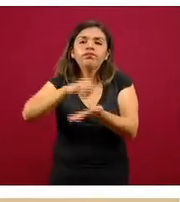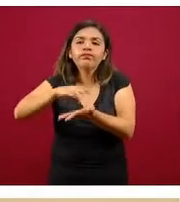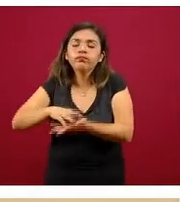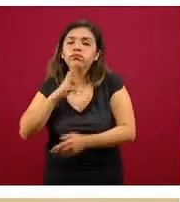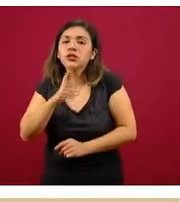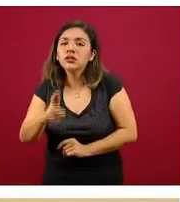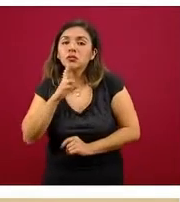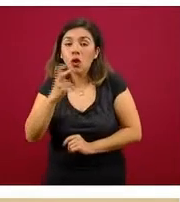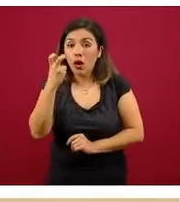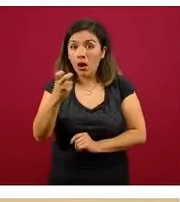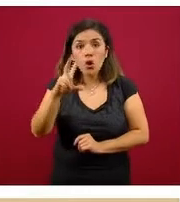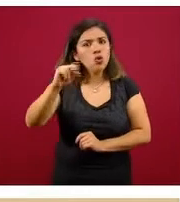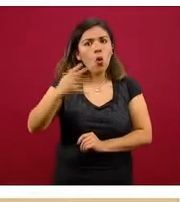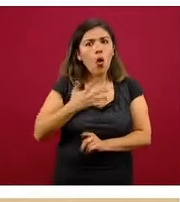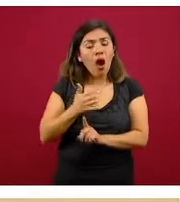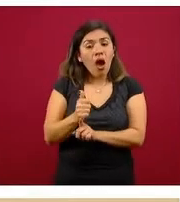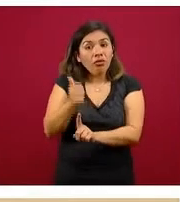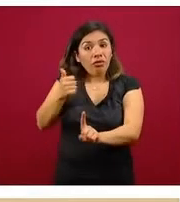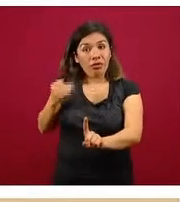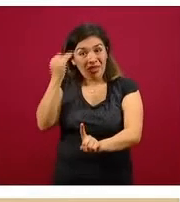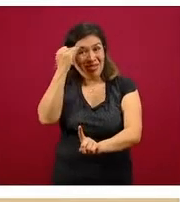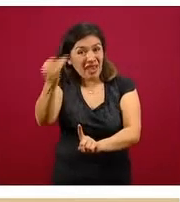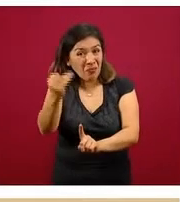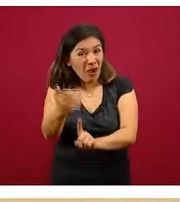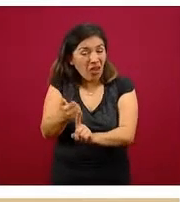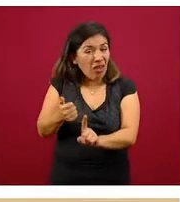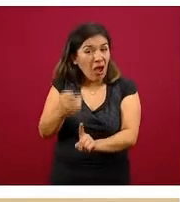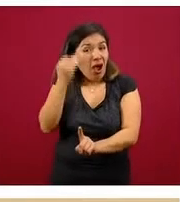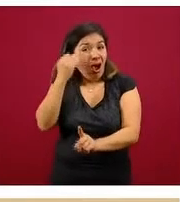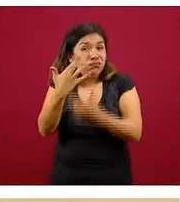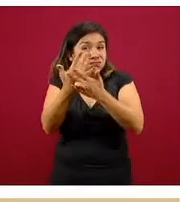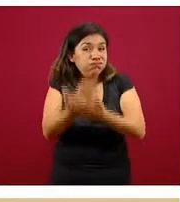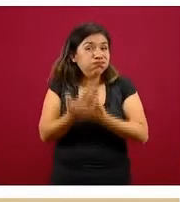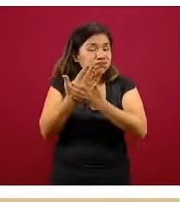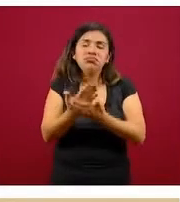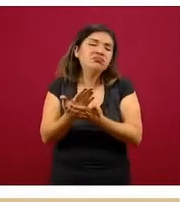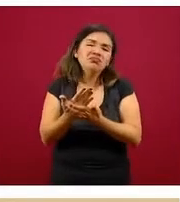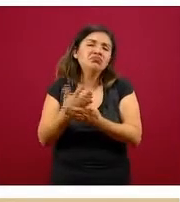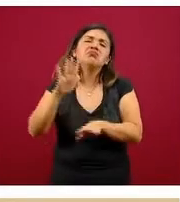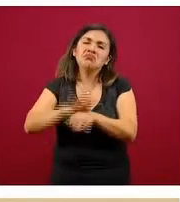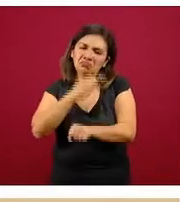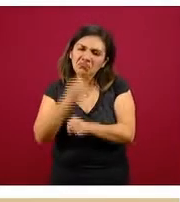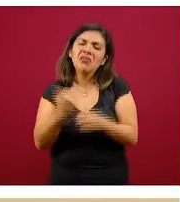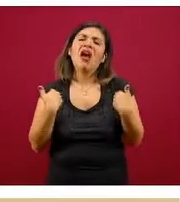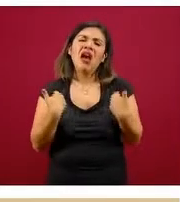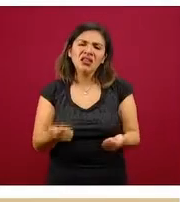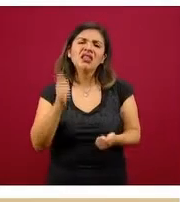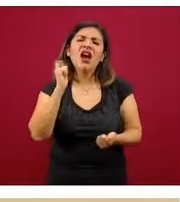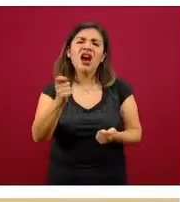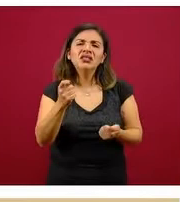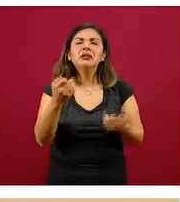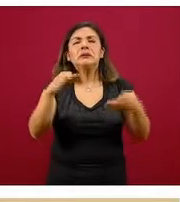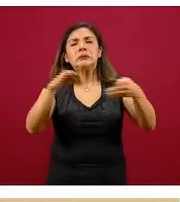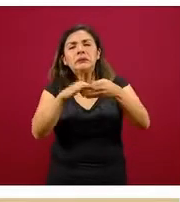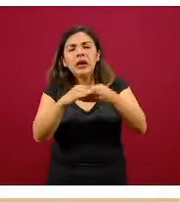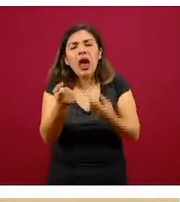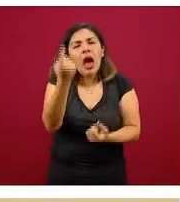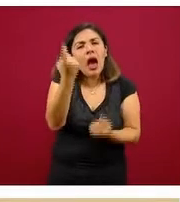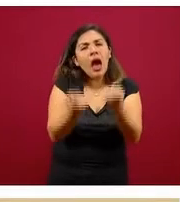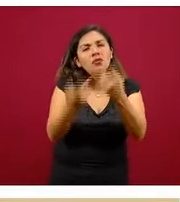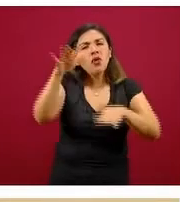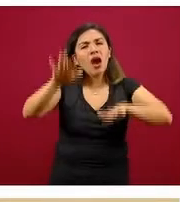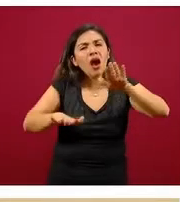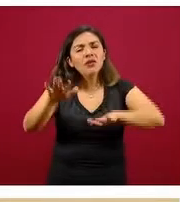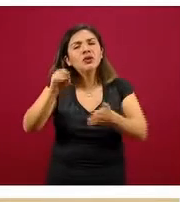emitiendo. Aquí no hay un retraso considerable, digo considerable porque de todas maneras podemos notar que algunas de